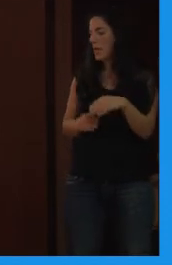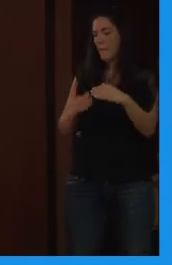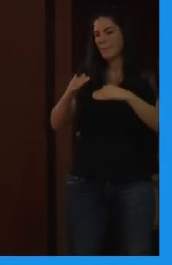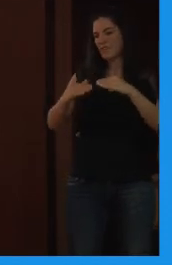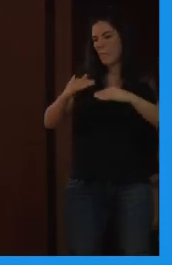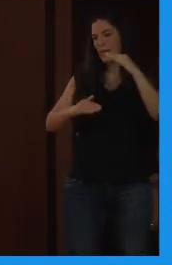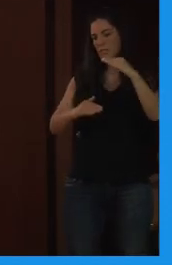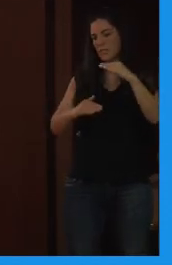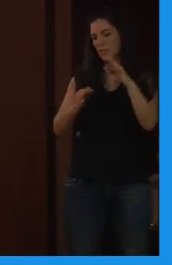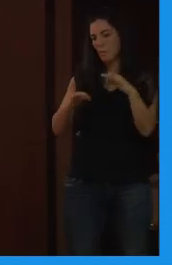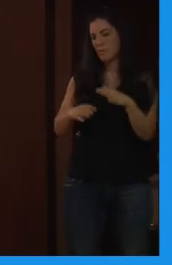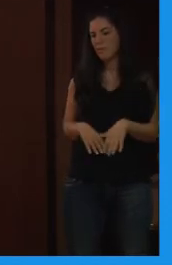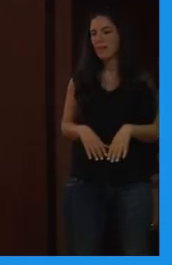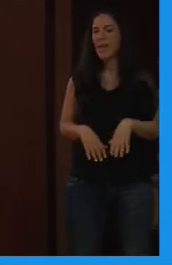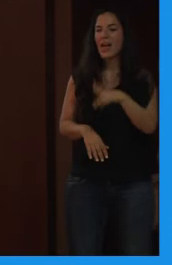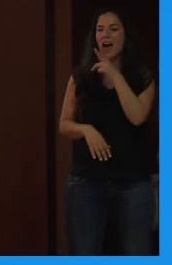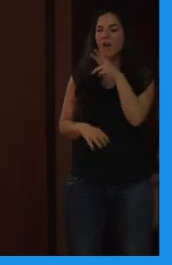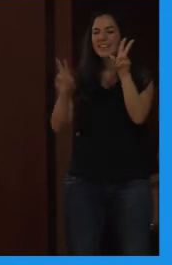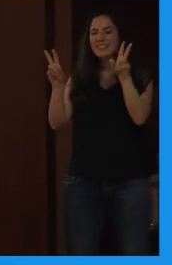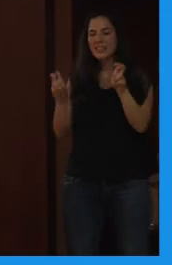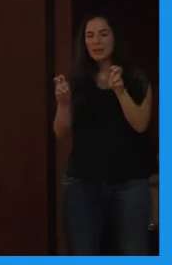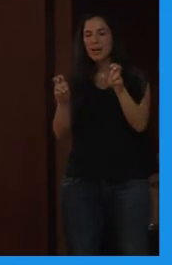Vamos a hablar de las hormonas tiroideas.